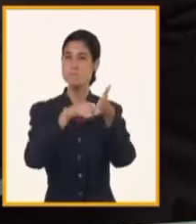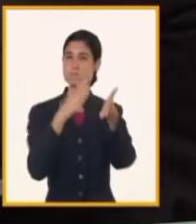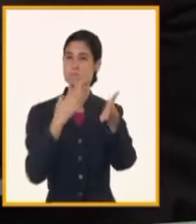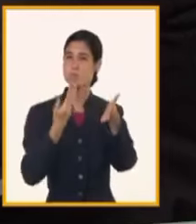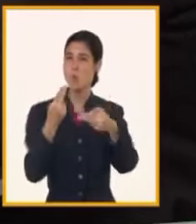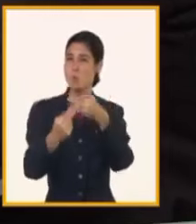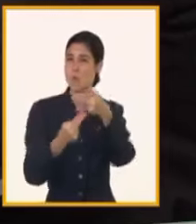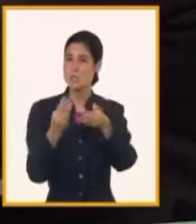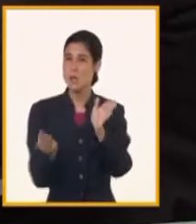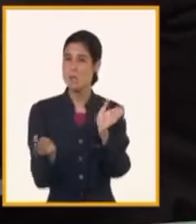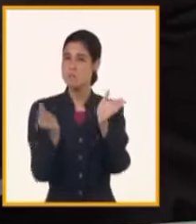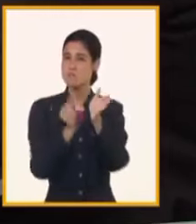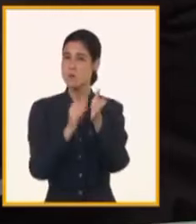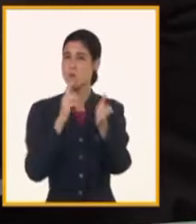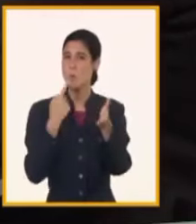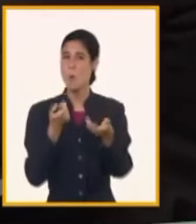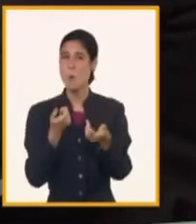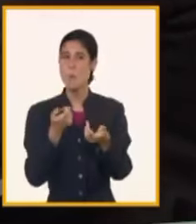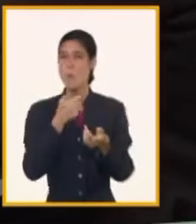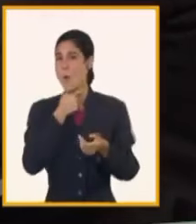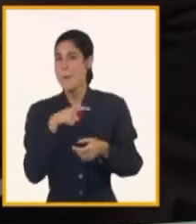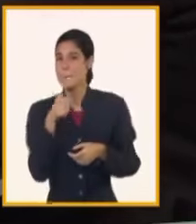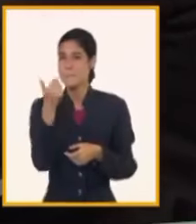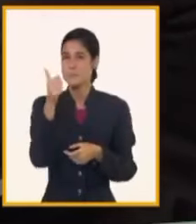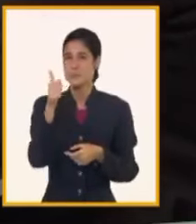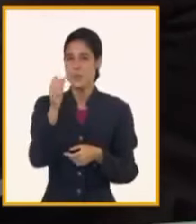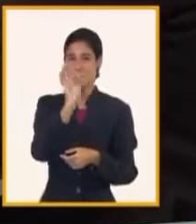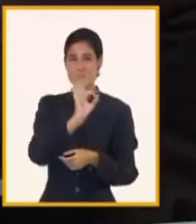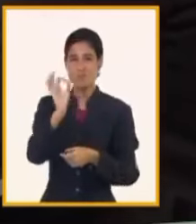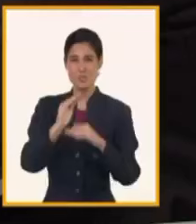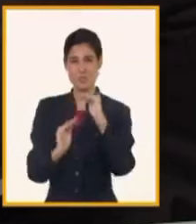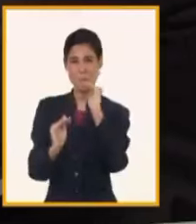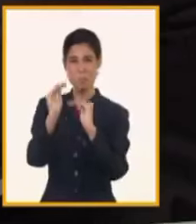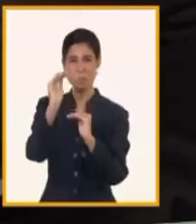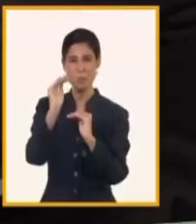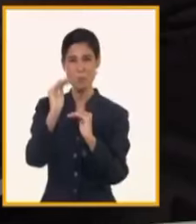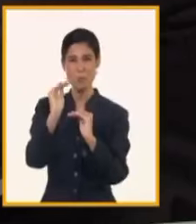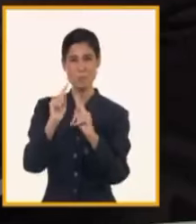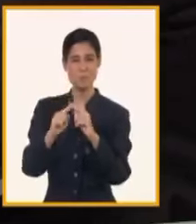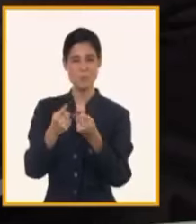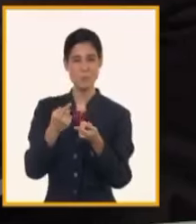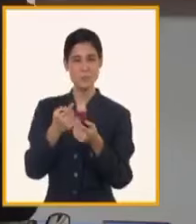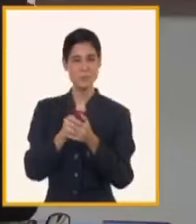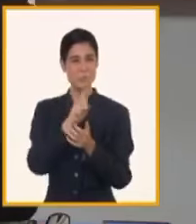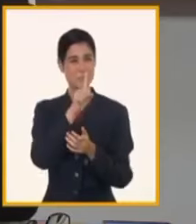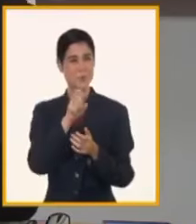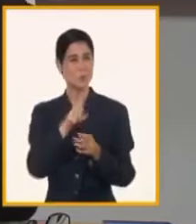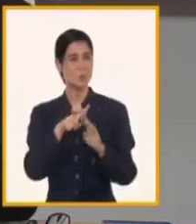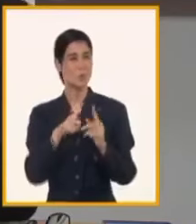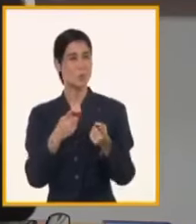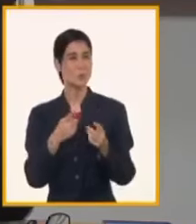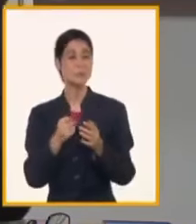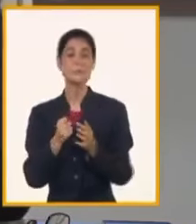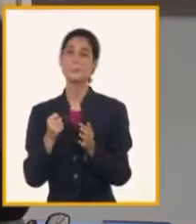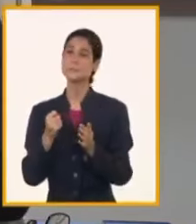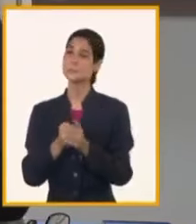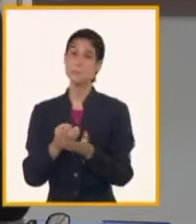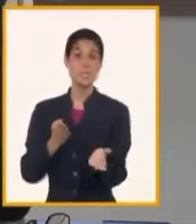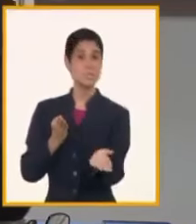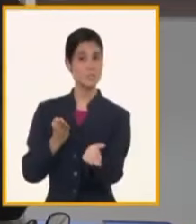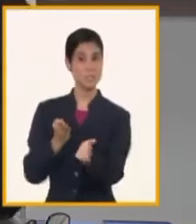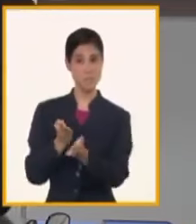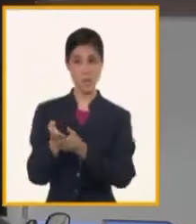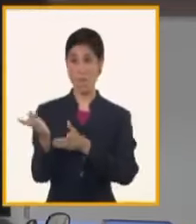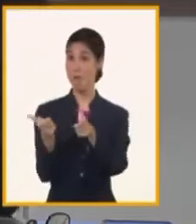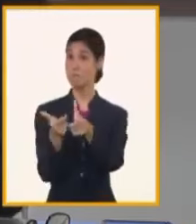10% por encima Por qué Porque crece la demanda ha crecido continúa creciendo la